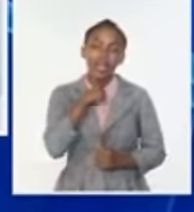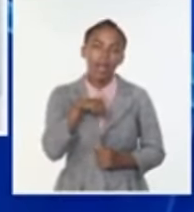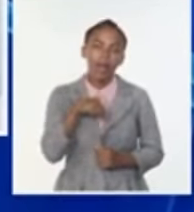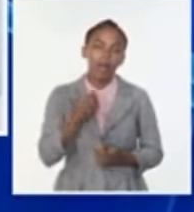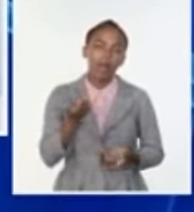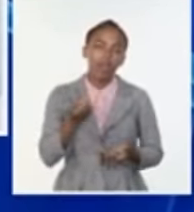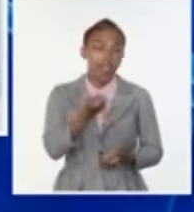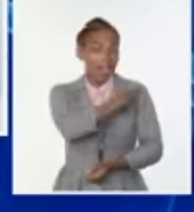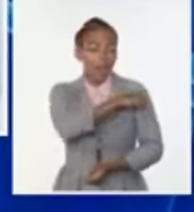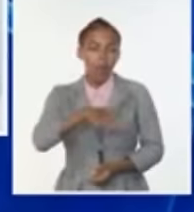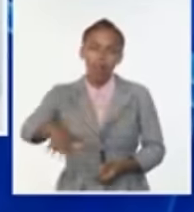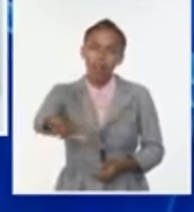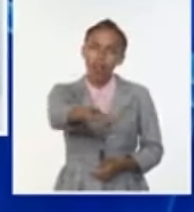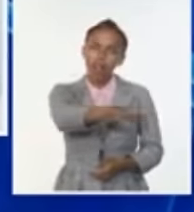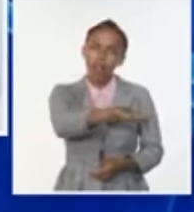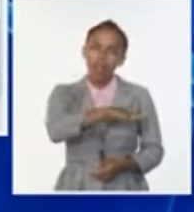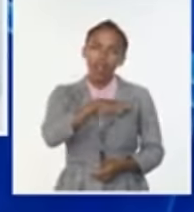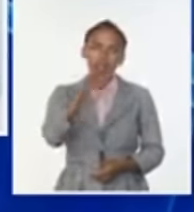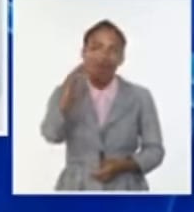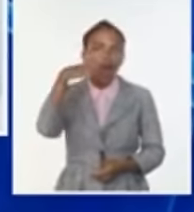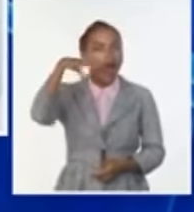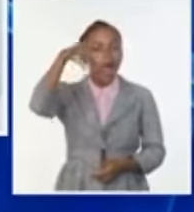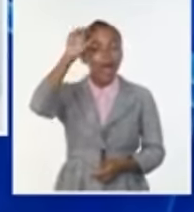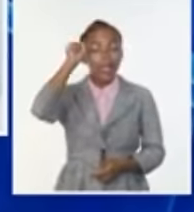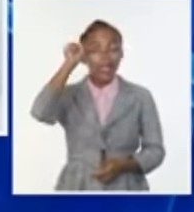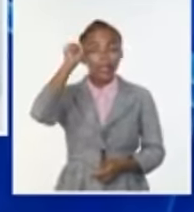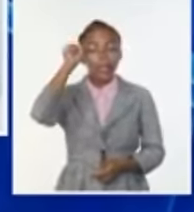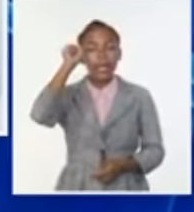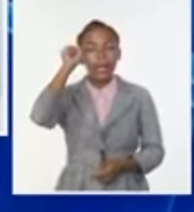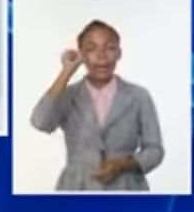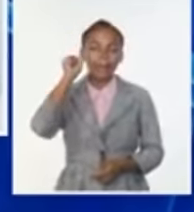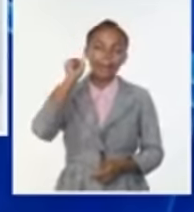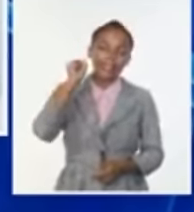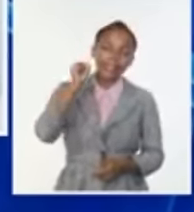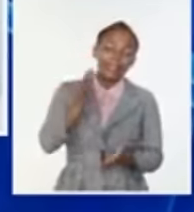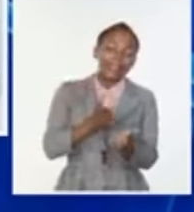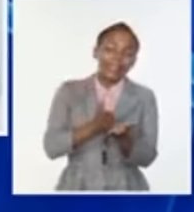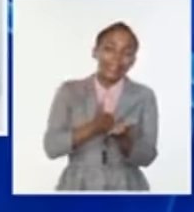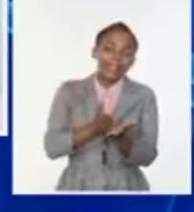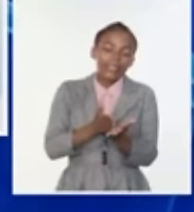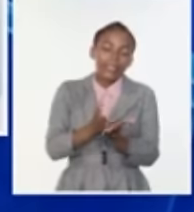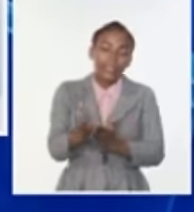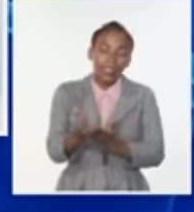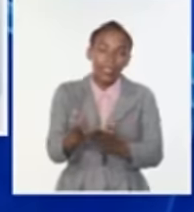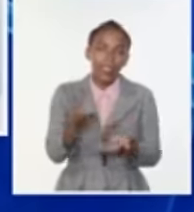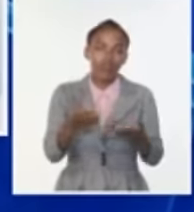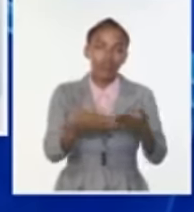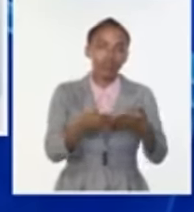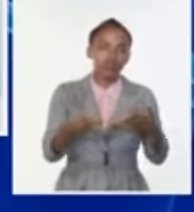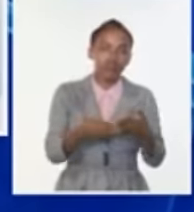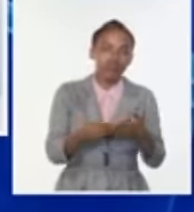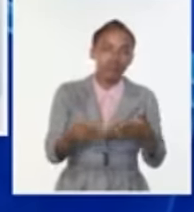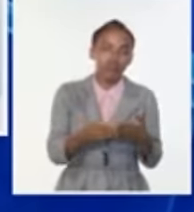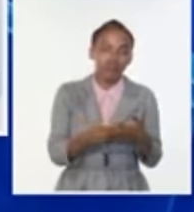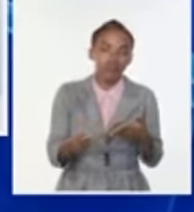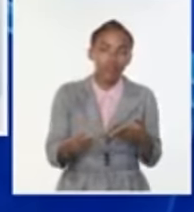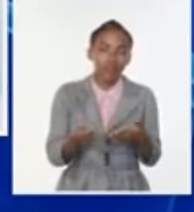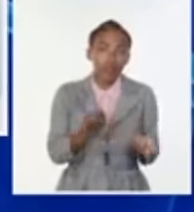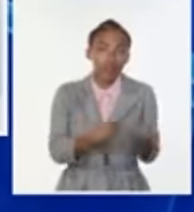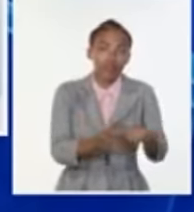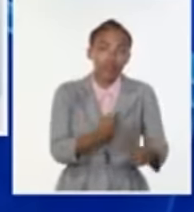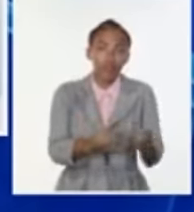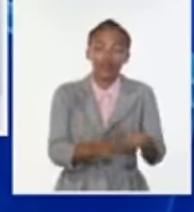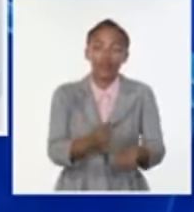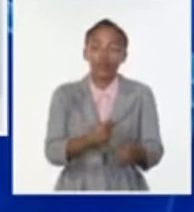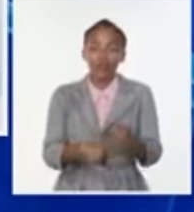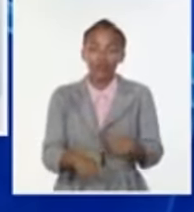de la población, aún persiste una alta concentración de efectivo, como expresé, así como